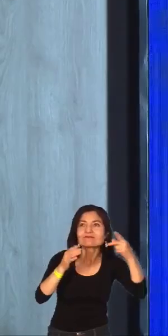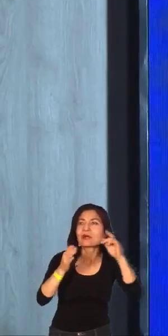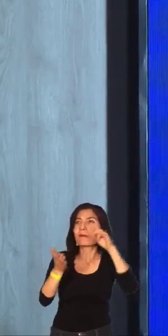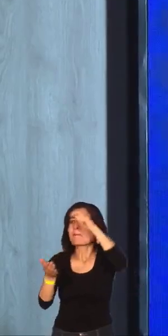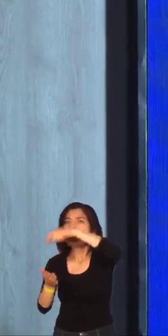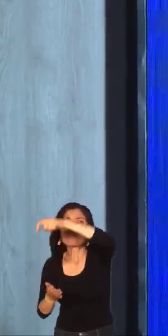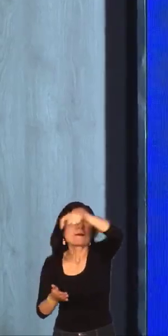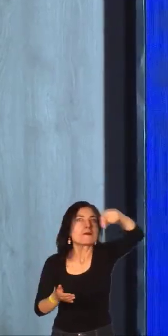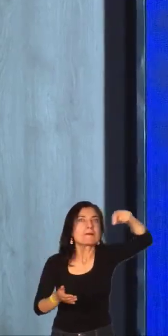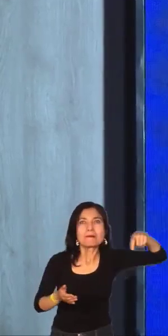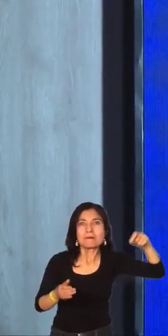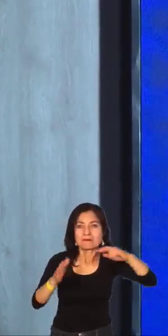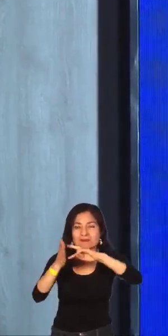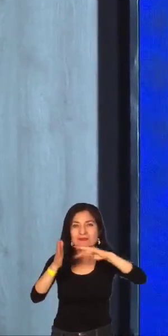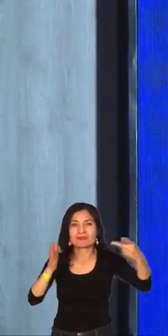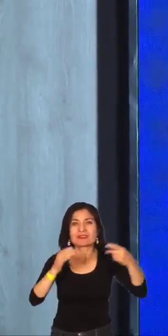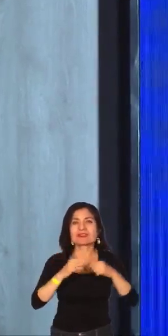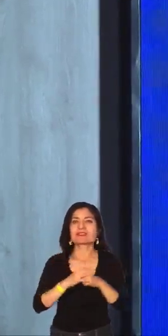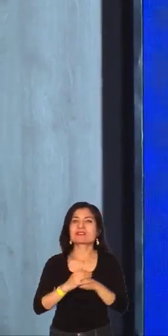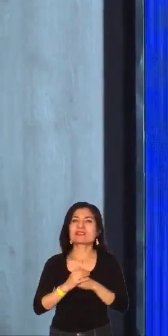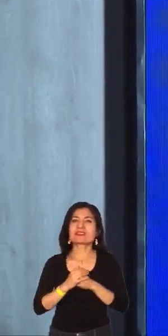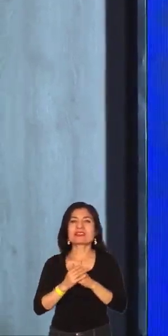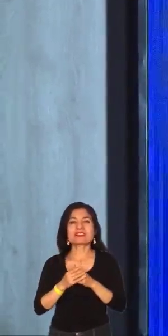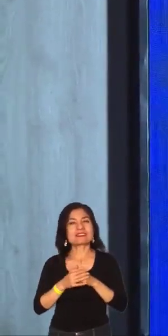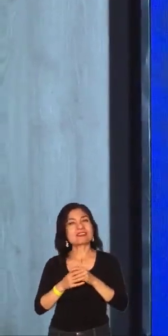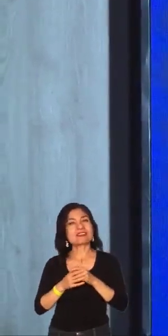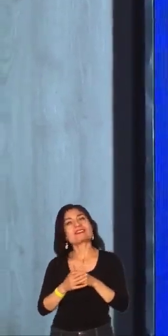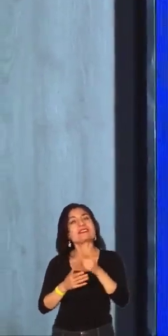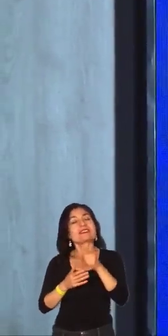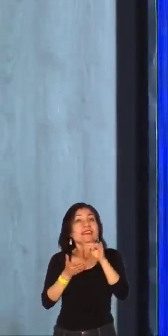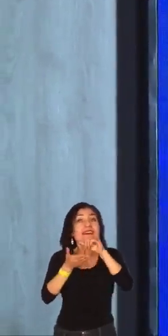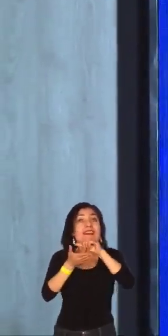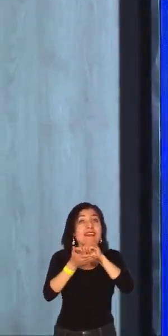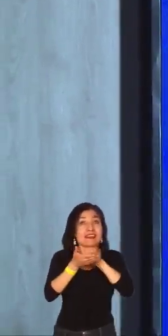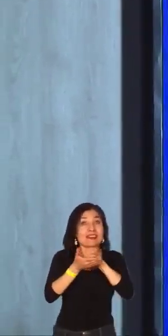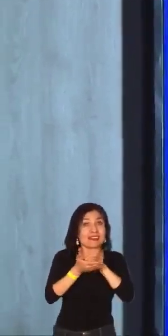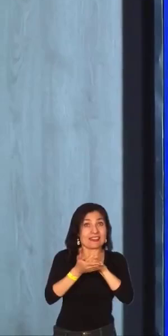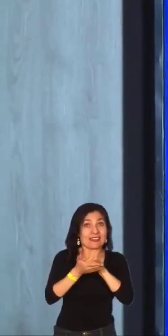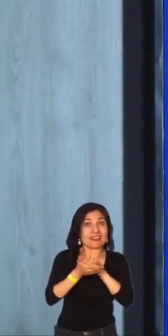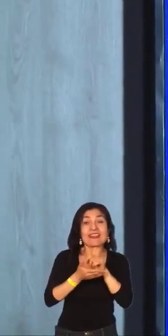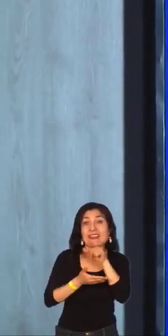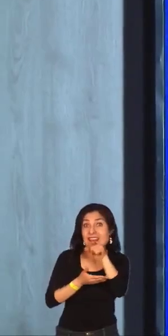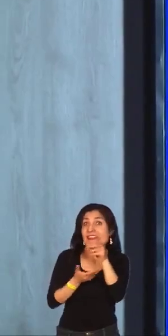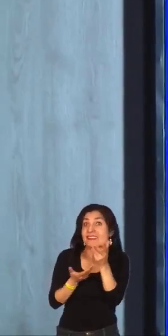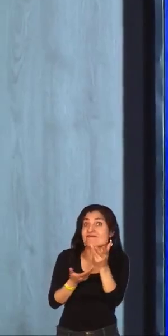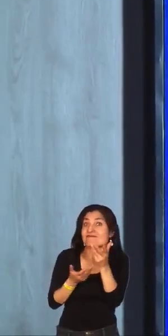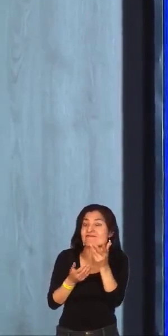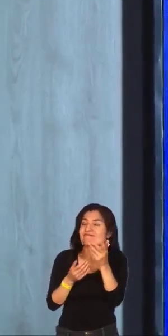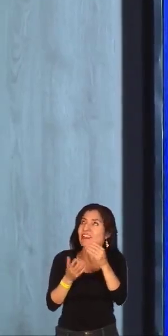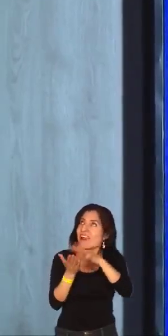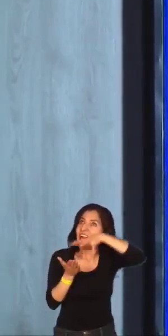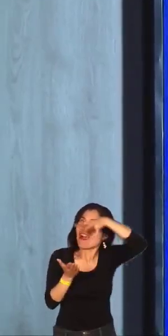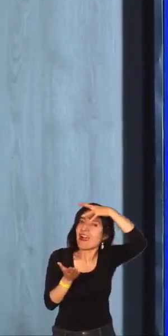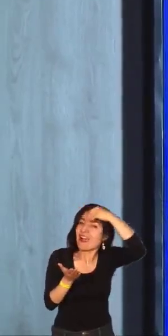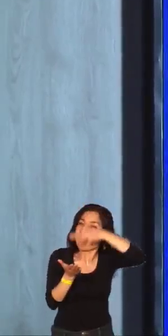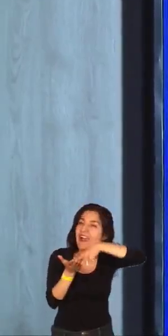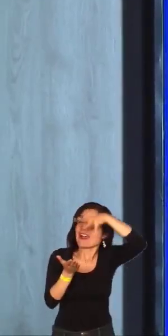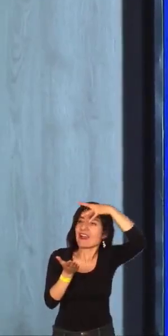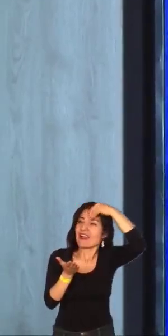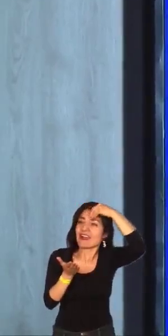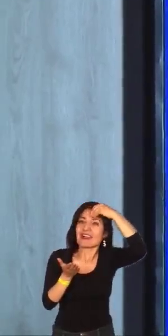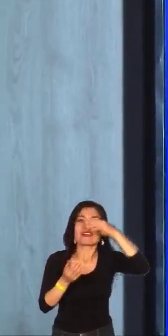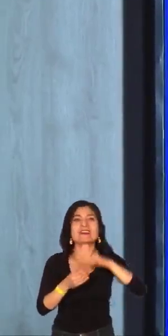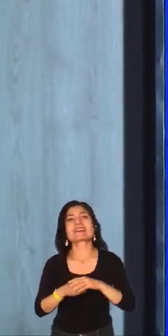Entonces, voy a comentar un poco sobre las tendencias y también esa experiencia y las valiosas lecciones que hemos aprendido de todos los participantes